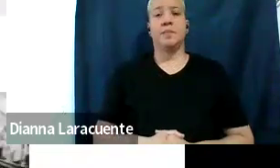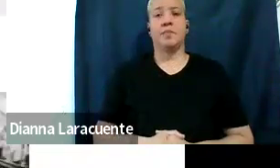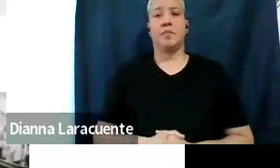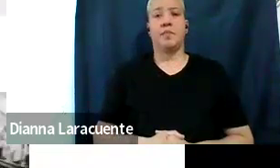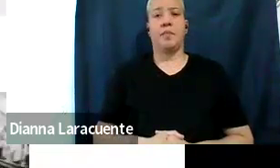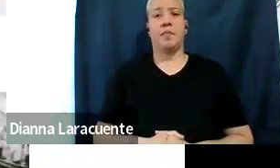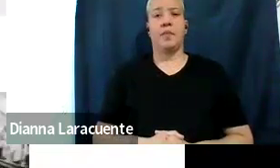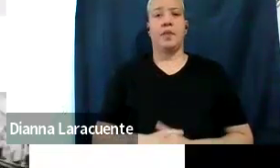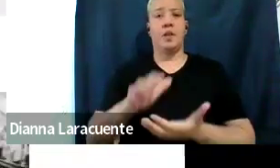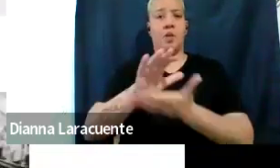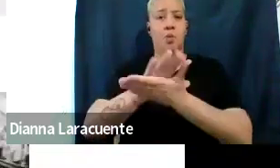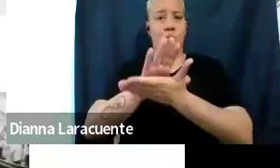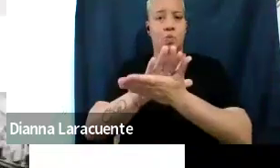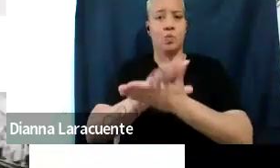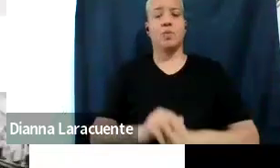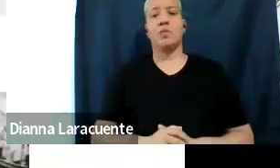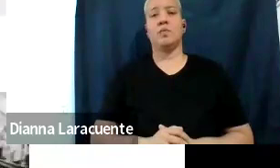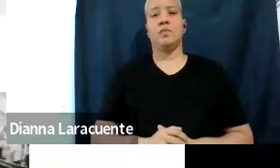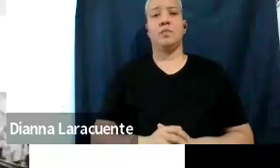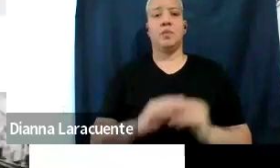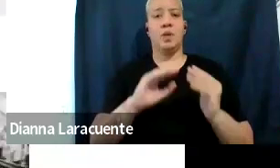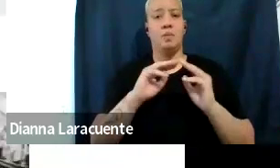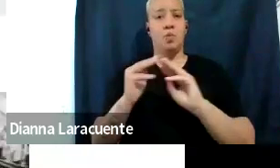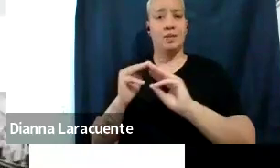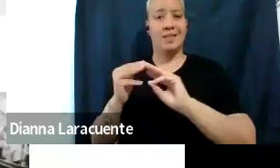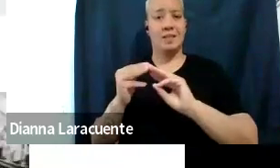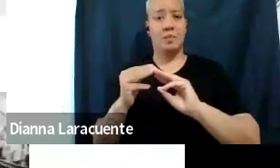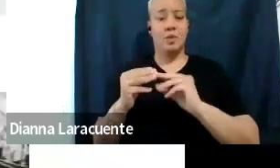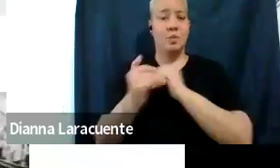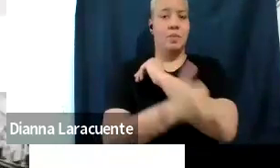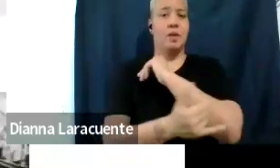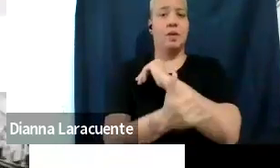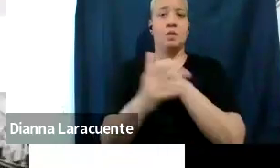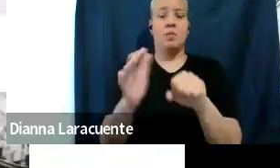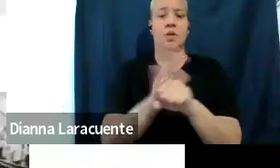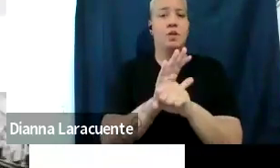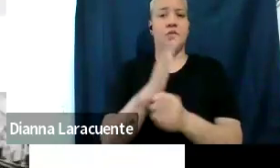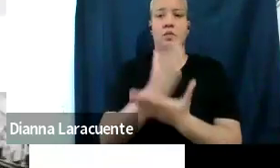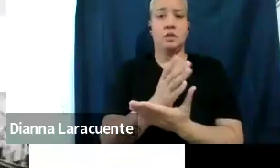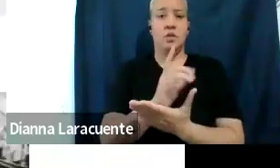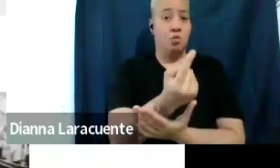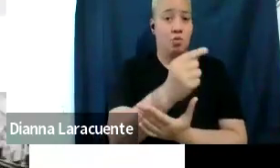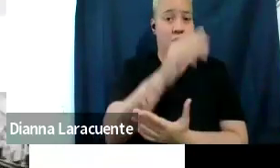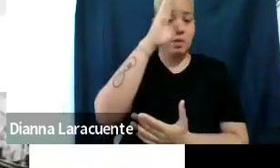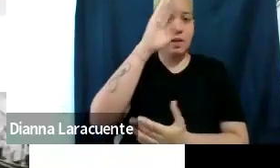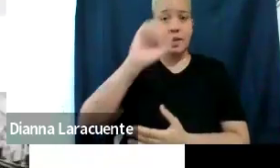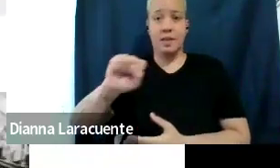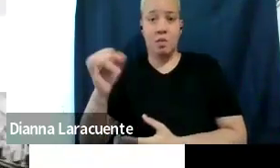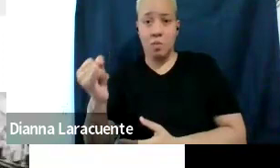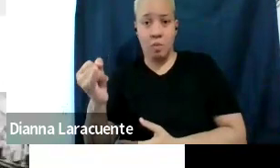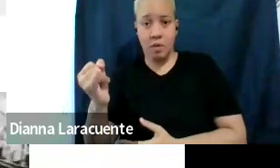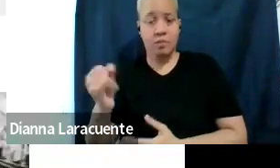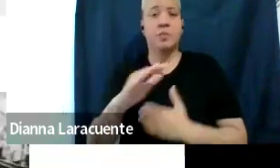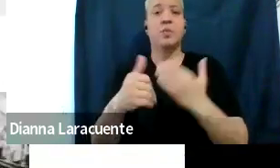los colegios, los municipios, el país entero se paralizó, no en Barranquita, no en San Juan, todo